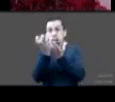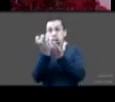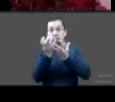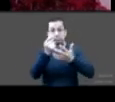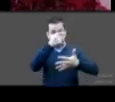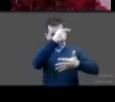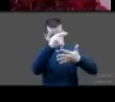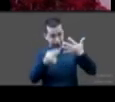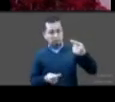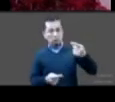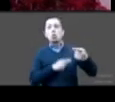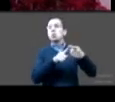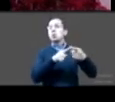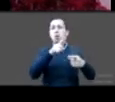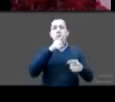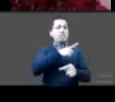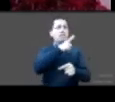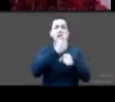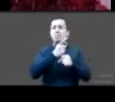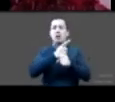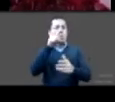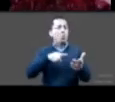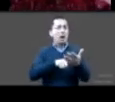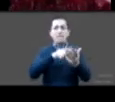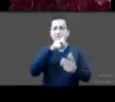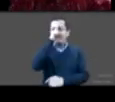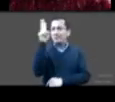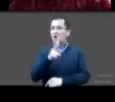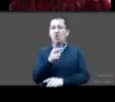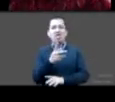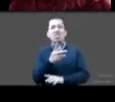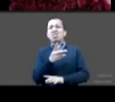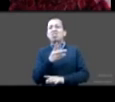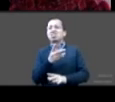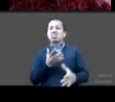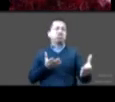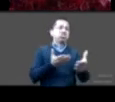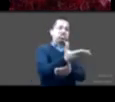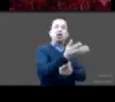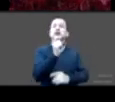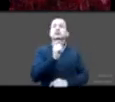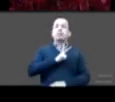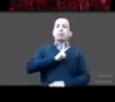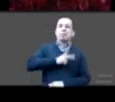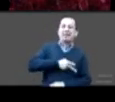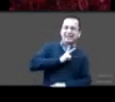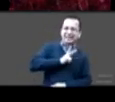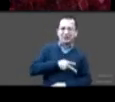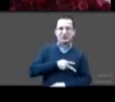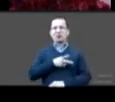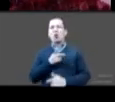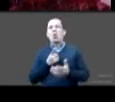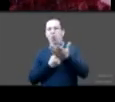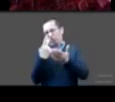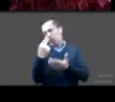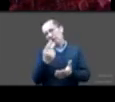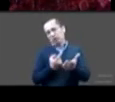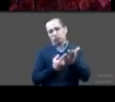códigos maliciosos, los virus, ¿no? Los gusanos troyanos informativos que nos afectan